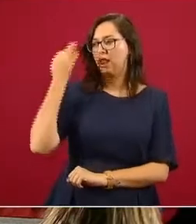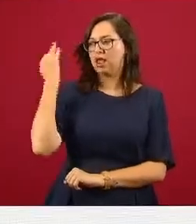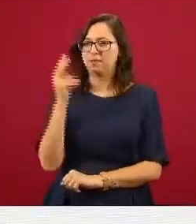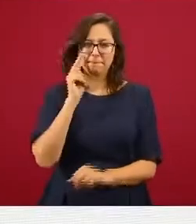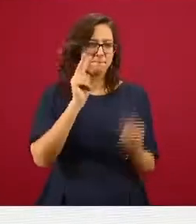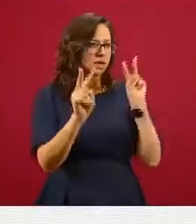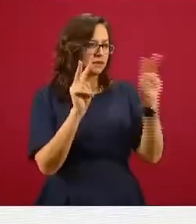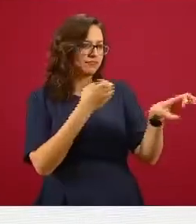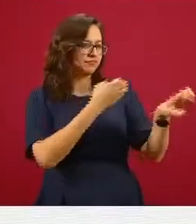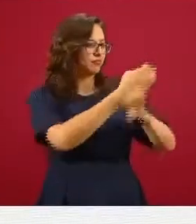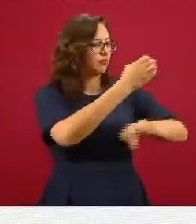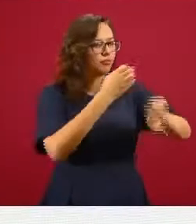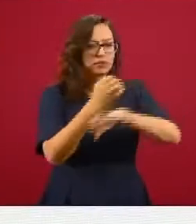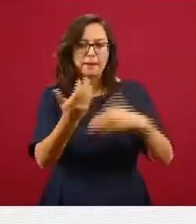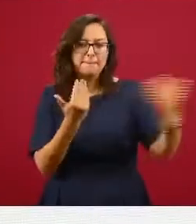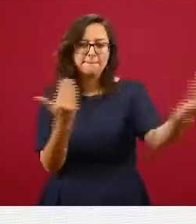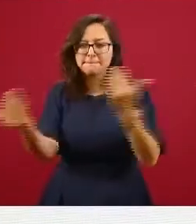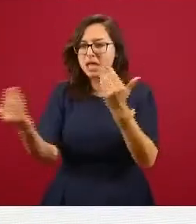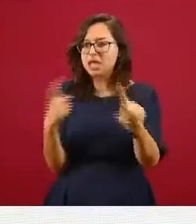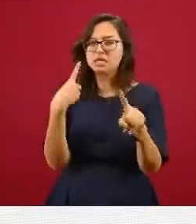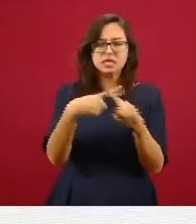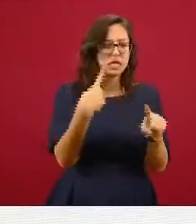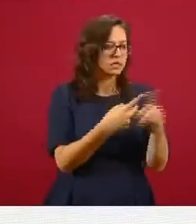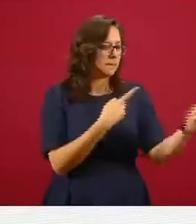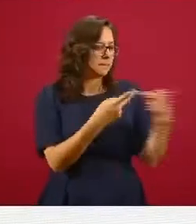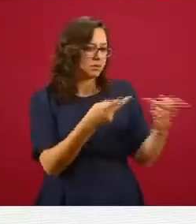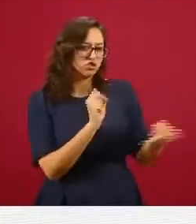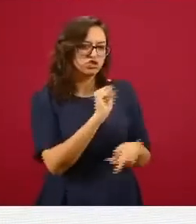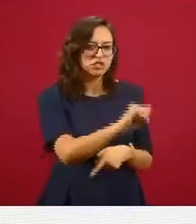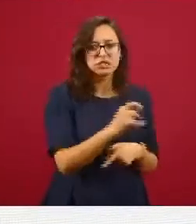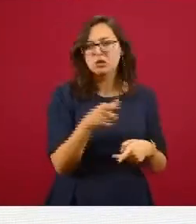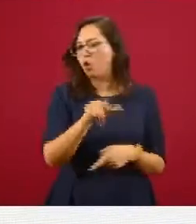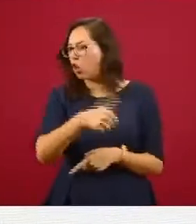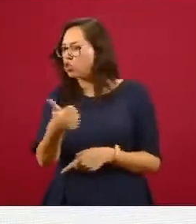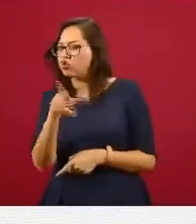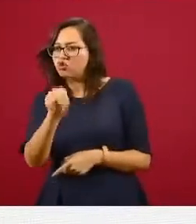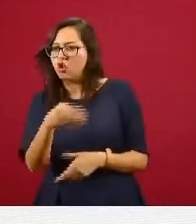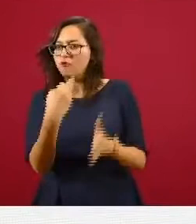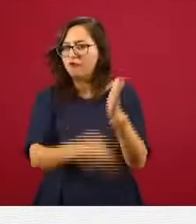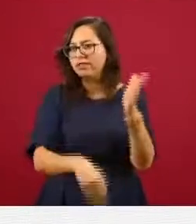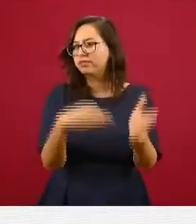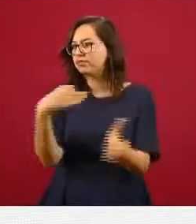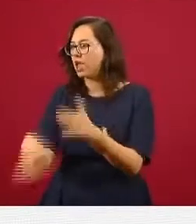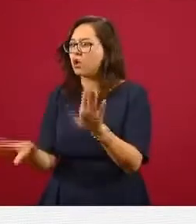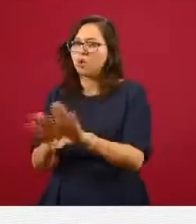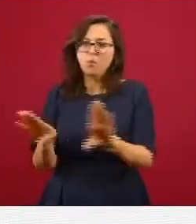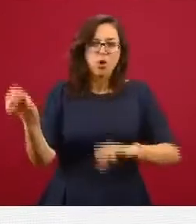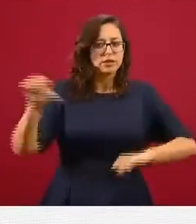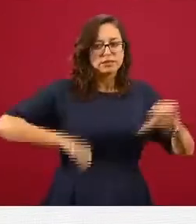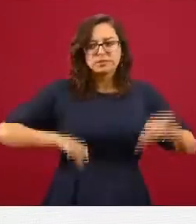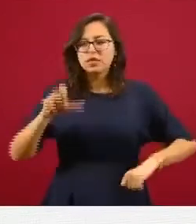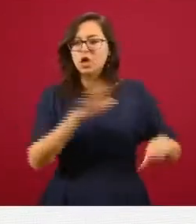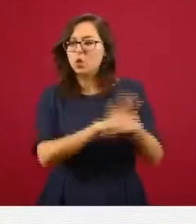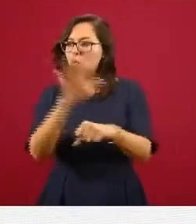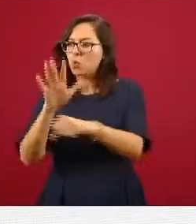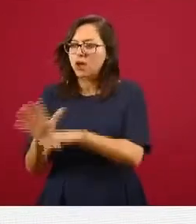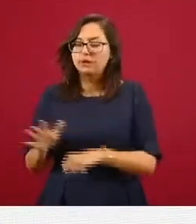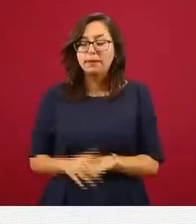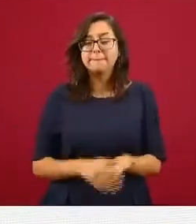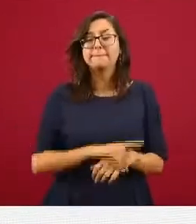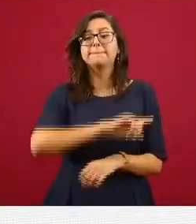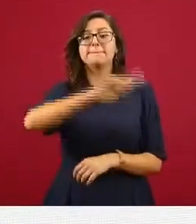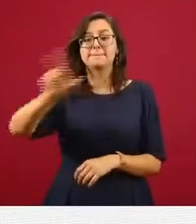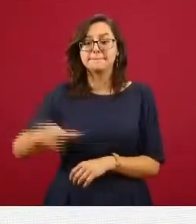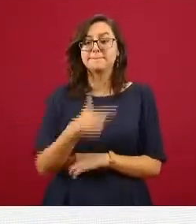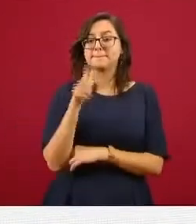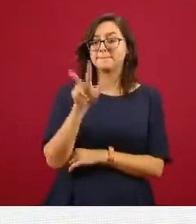estaba preparado, quién no, qué capacidades, qué planes y cómo coordinarnos para ese propósito. Inmediatamente el 18, y en